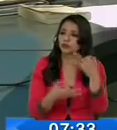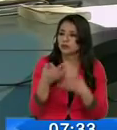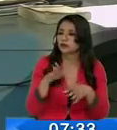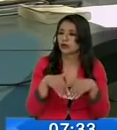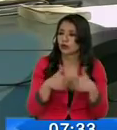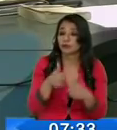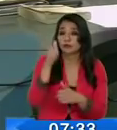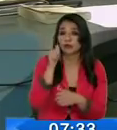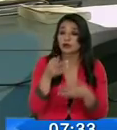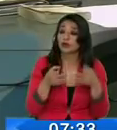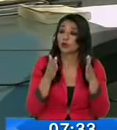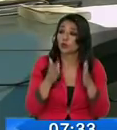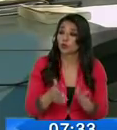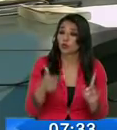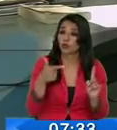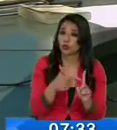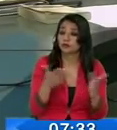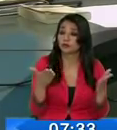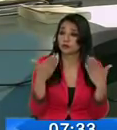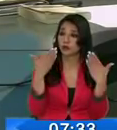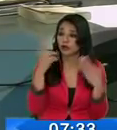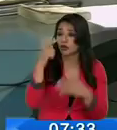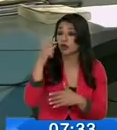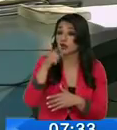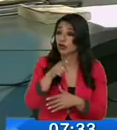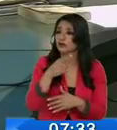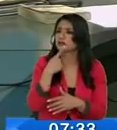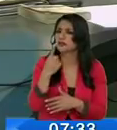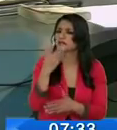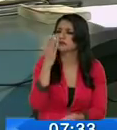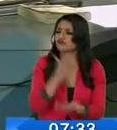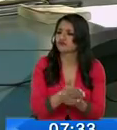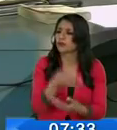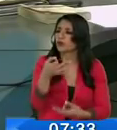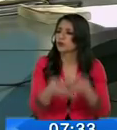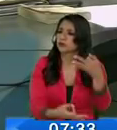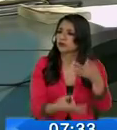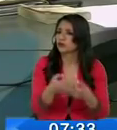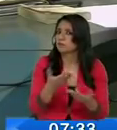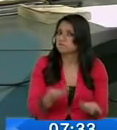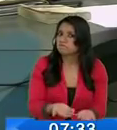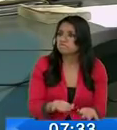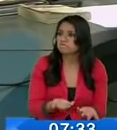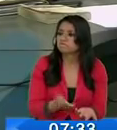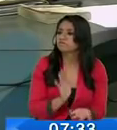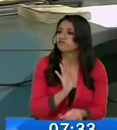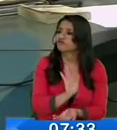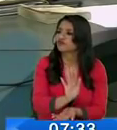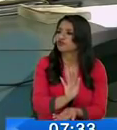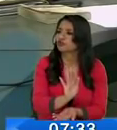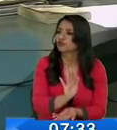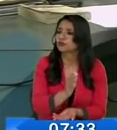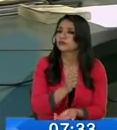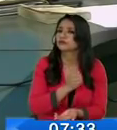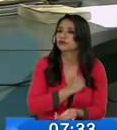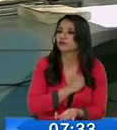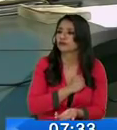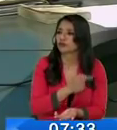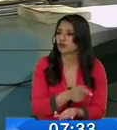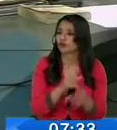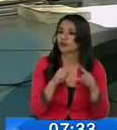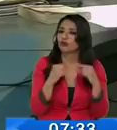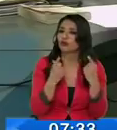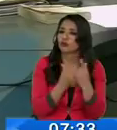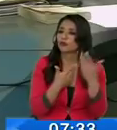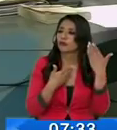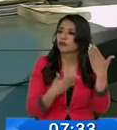juez Jorge Martínez en Guayaquil declara la nulidad del juicio de quien era el propietario del partido